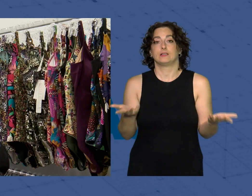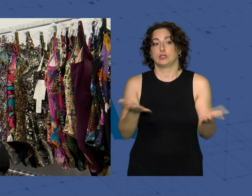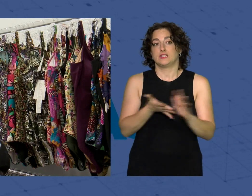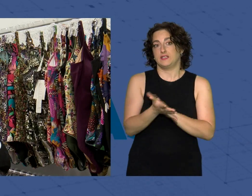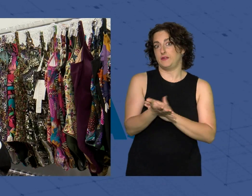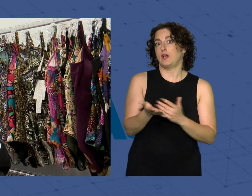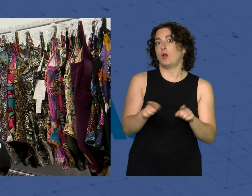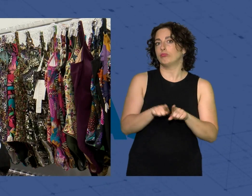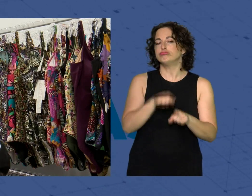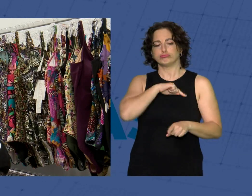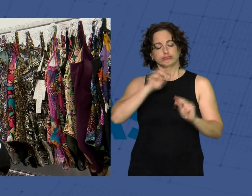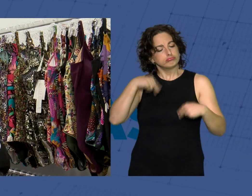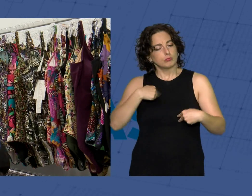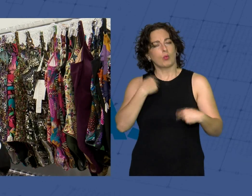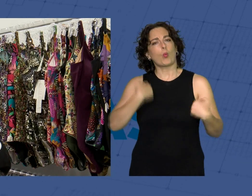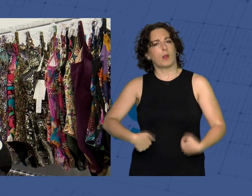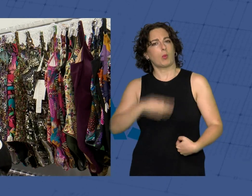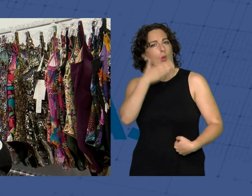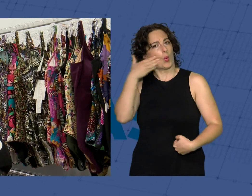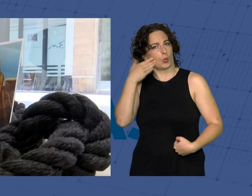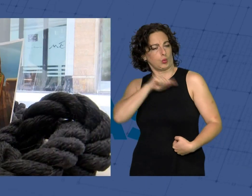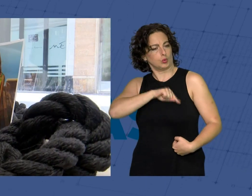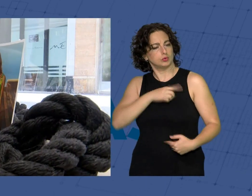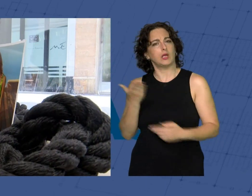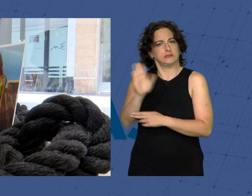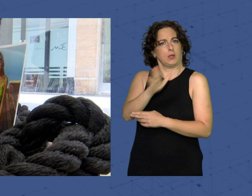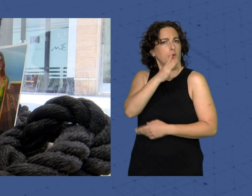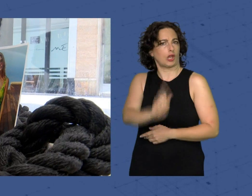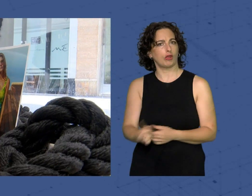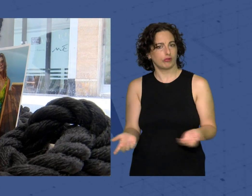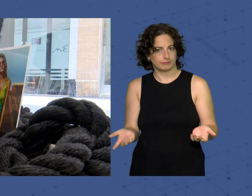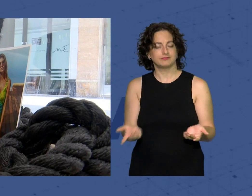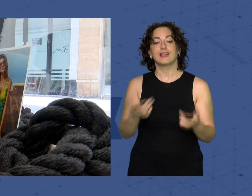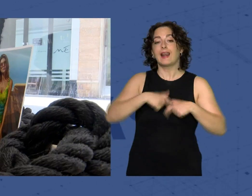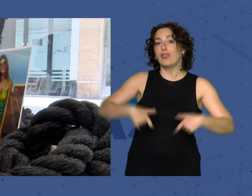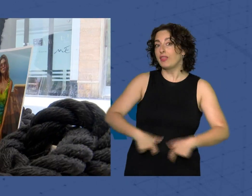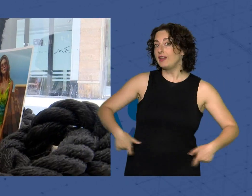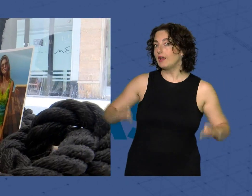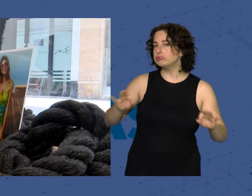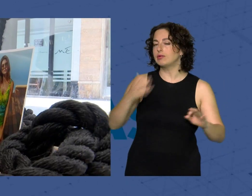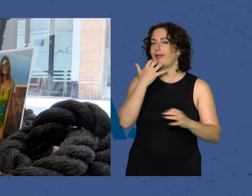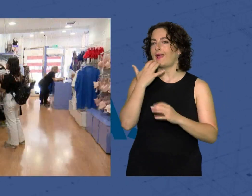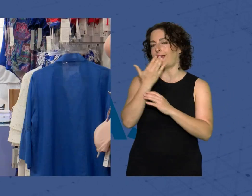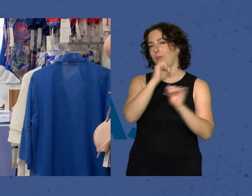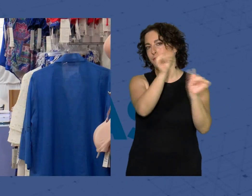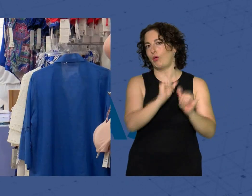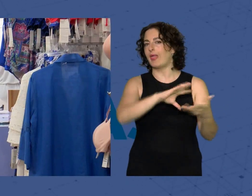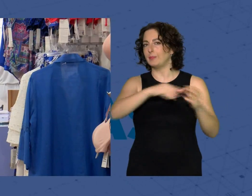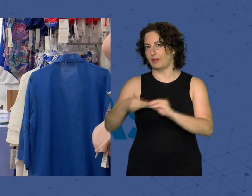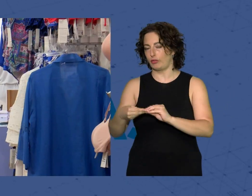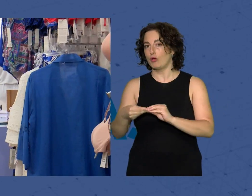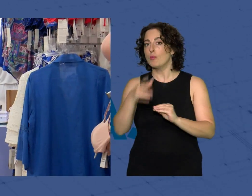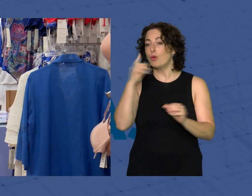estés orgullosa de tu cuerpo y por qué no enseñarlo. Esta lencería se ha convertido en todo un ejemplo de adaptación, porque